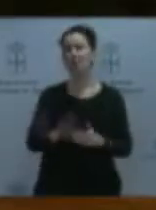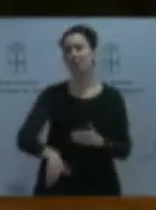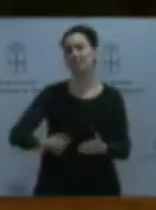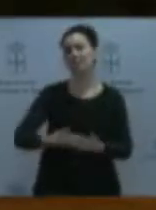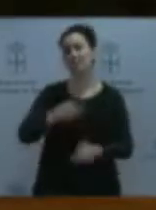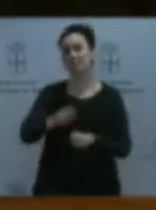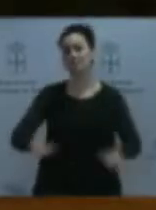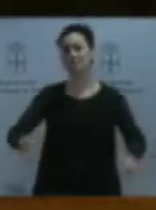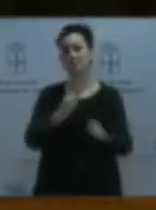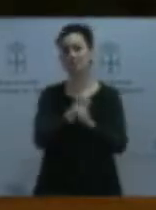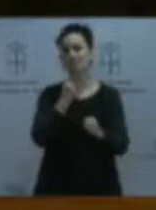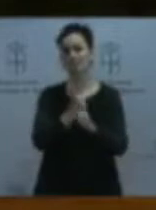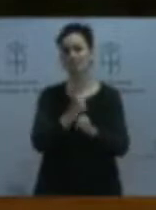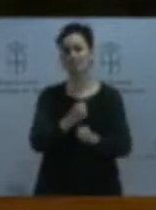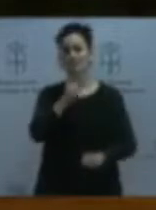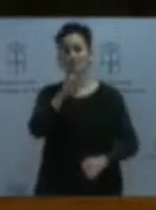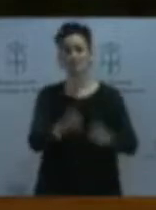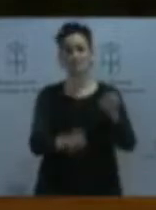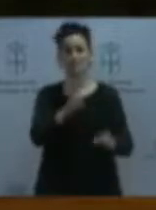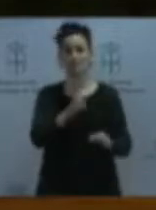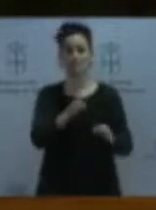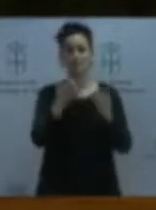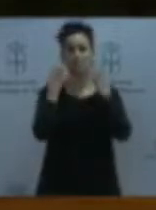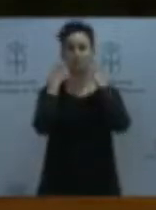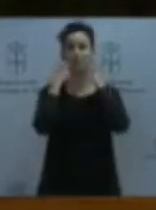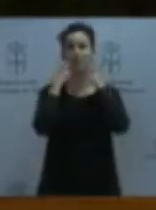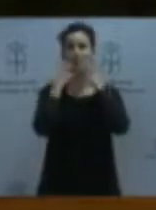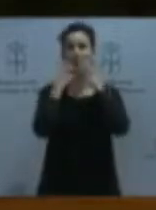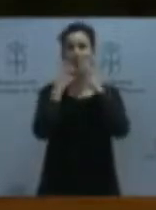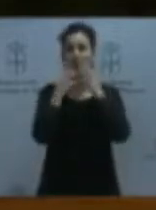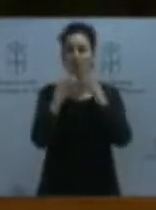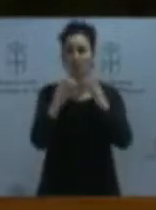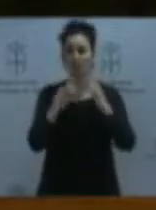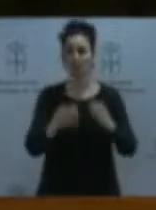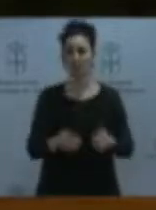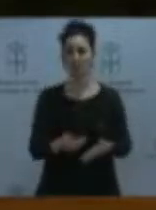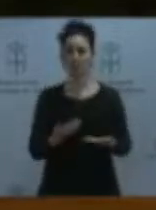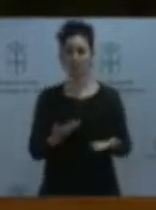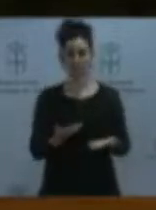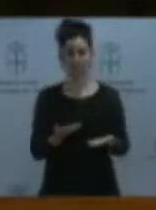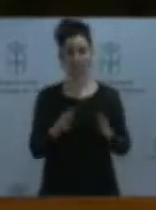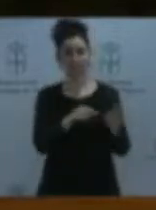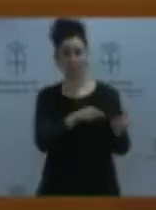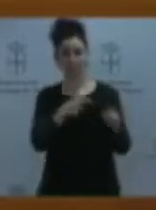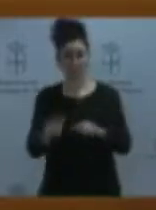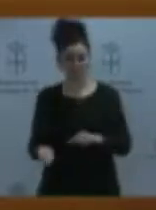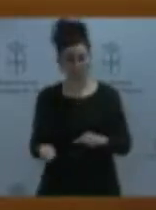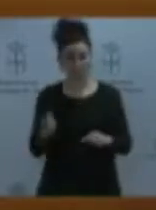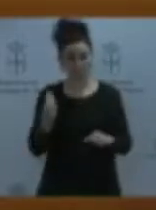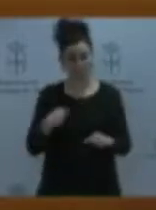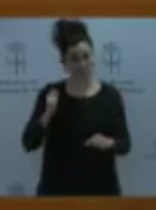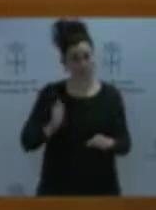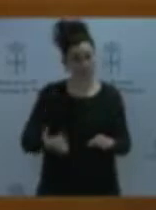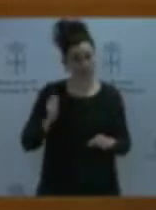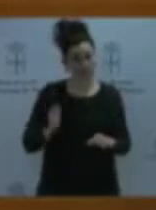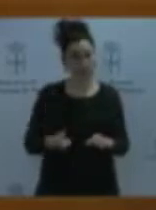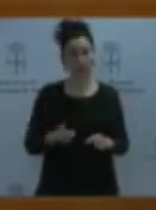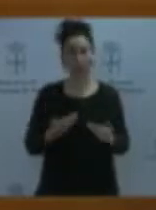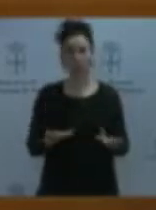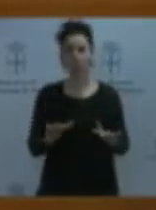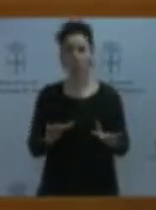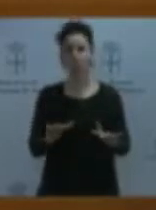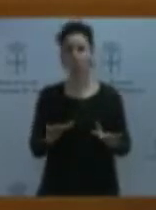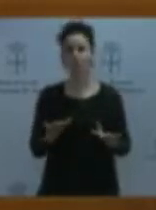irregularidades. En el SEPA se repiten de forma habitual estas irregularidades, igual que se repiten